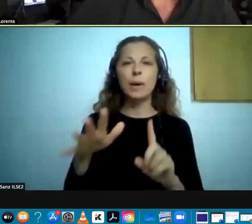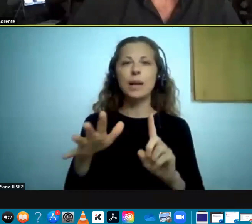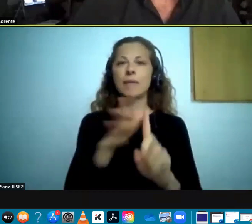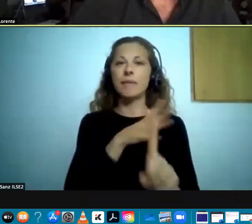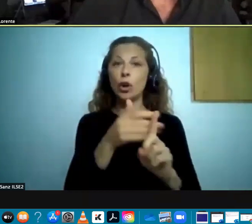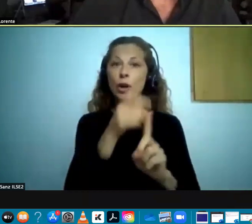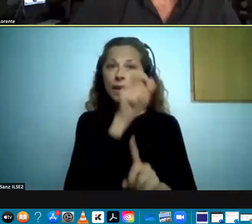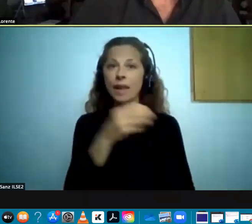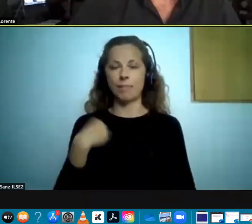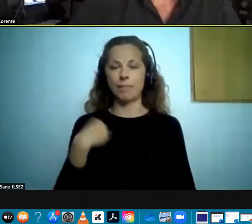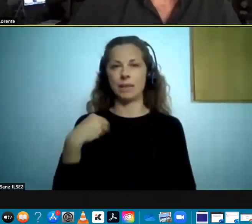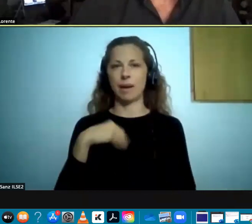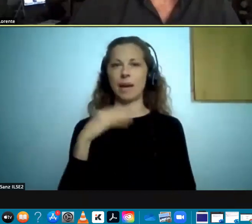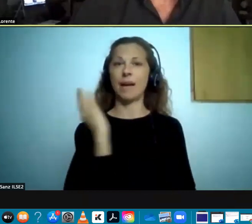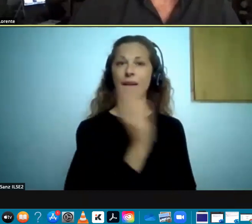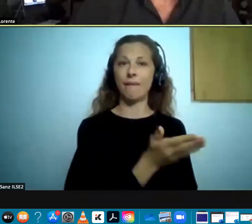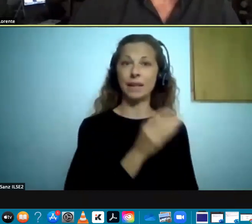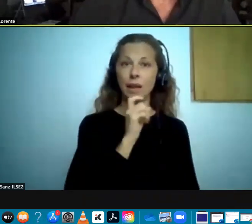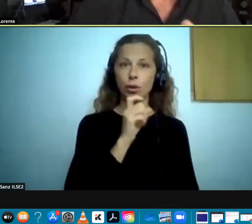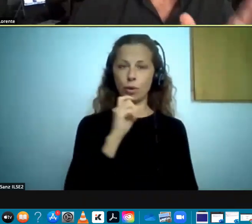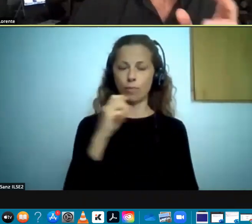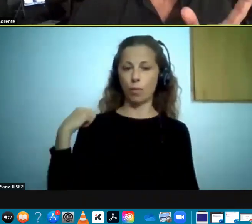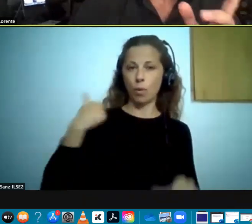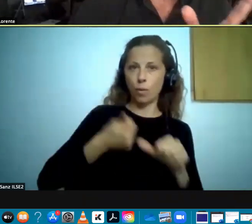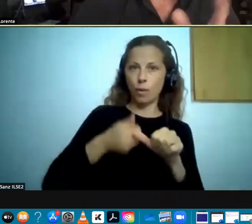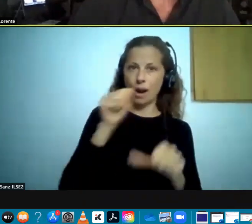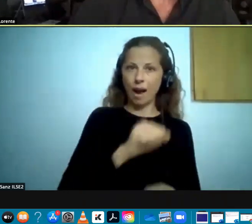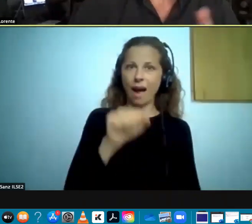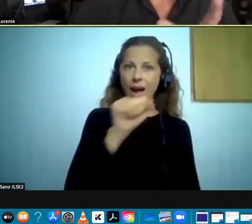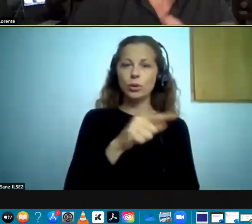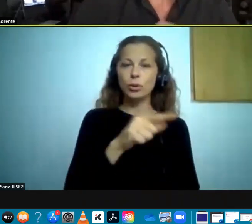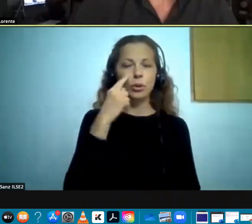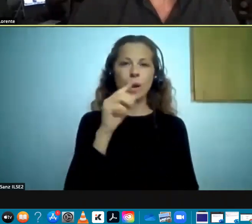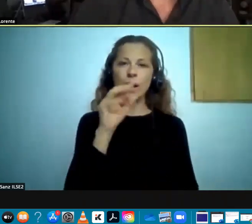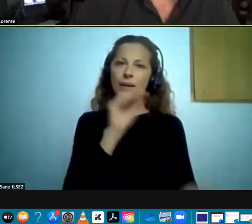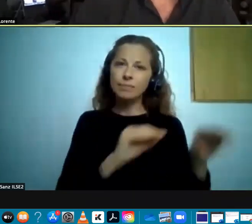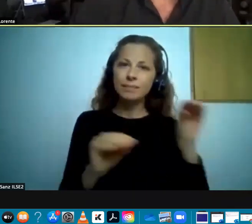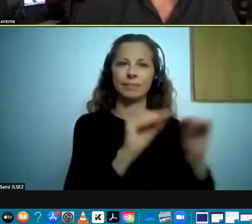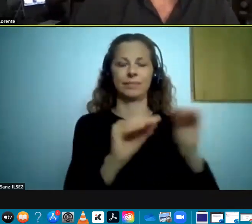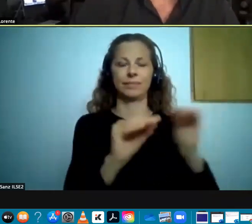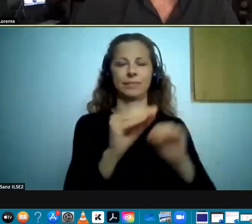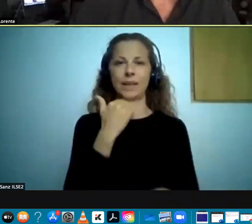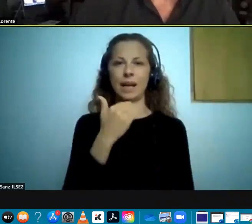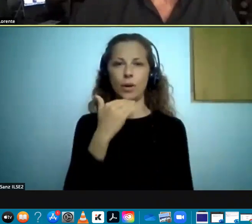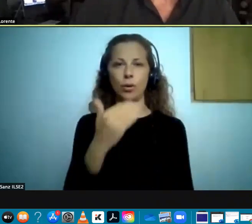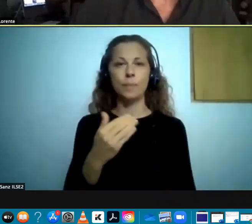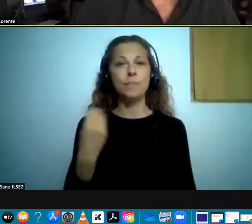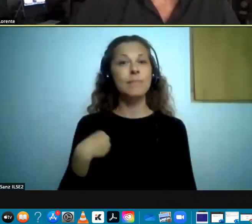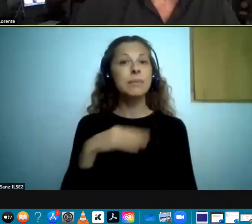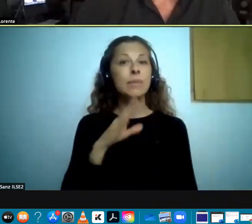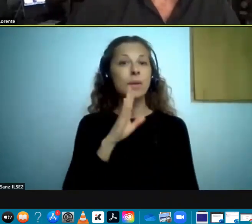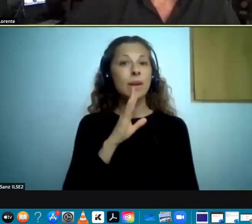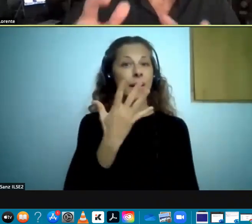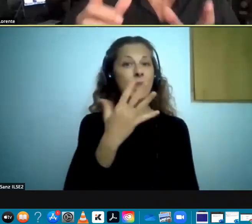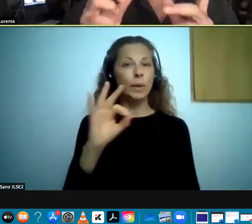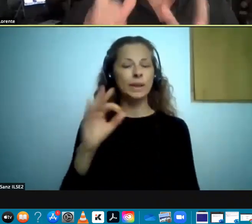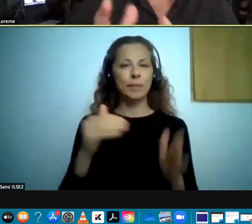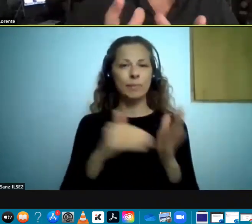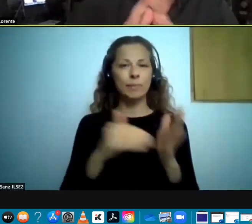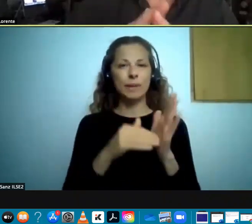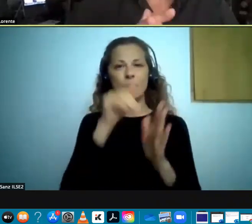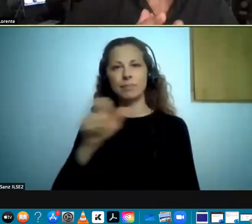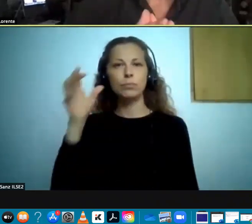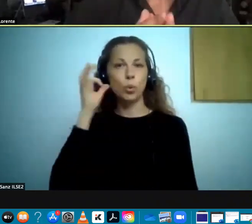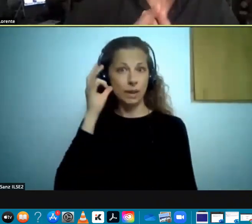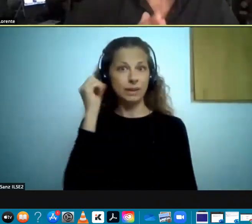ido produciendo a lo largo de los años en los que han vivido. Porque estamos hablando, de esas 50.000 mujeres asesinadas, estamos hablando de que